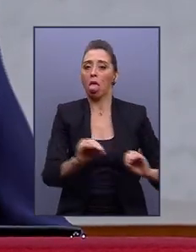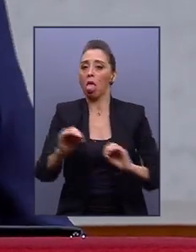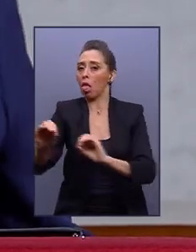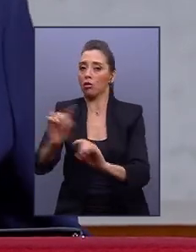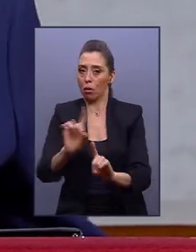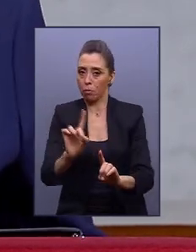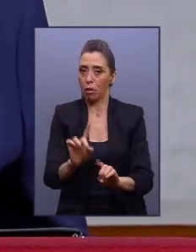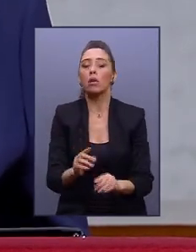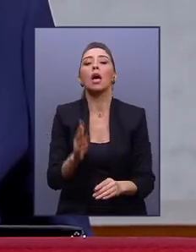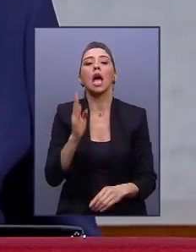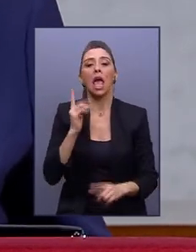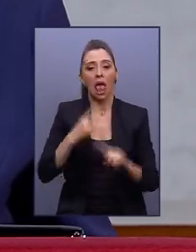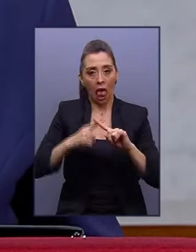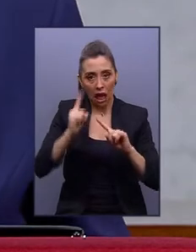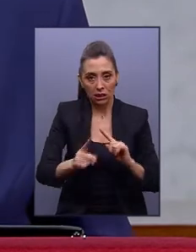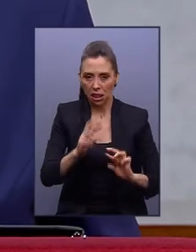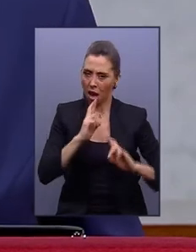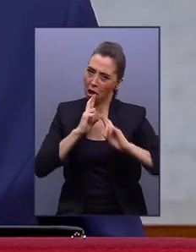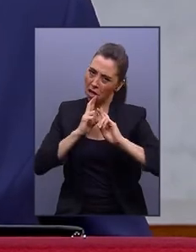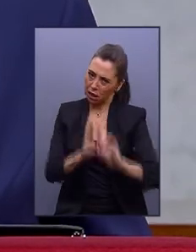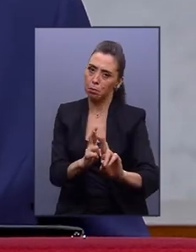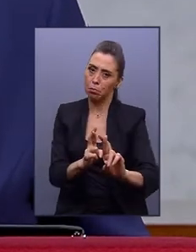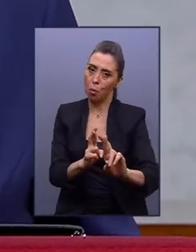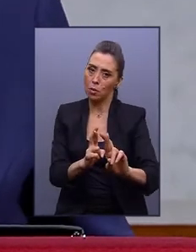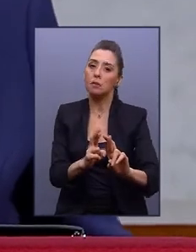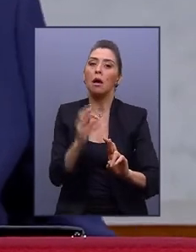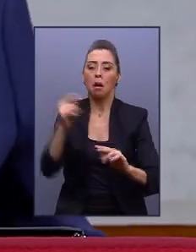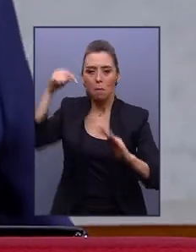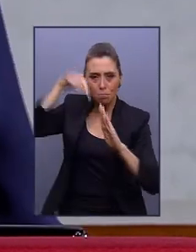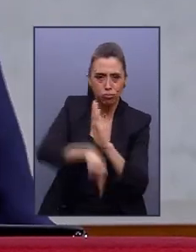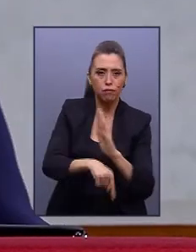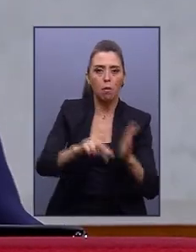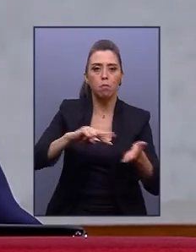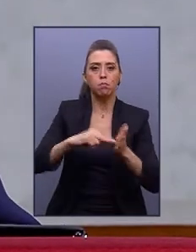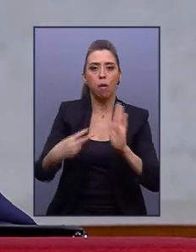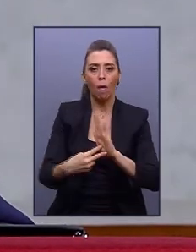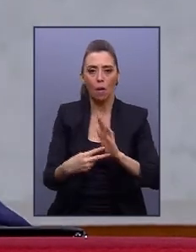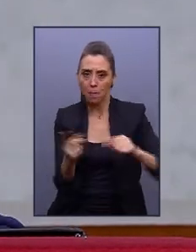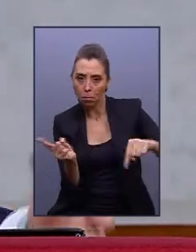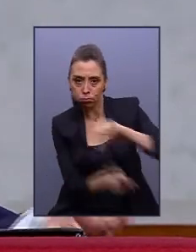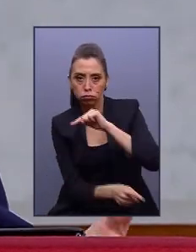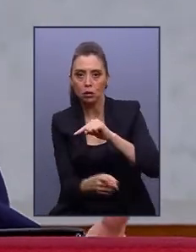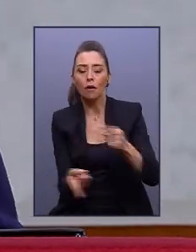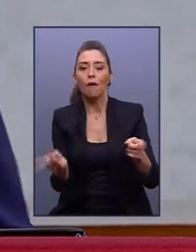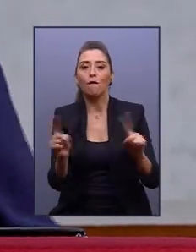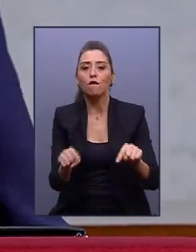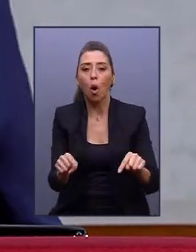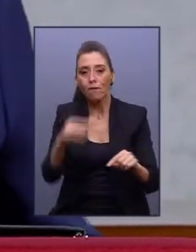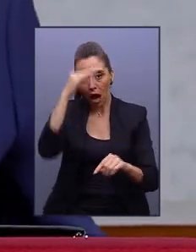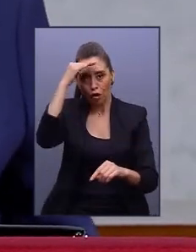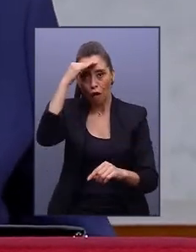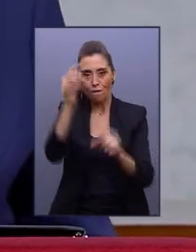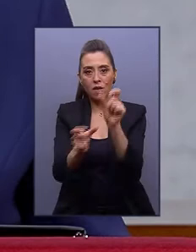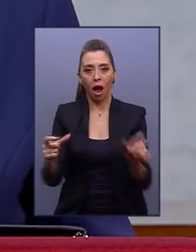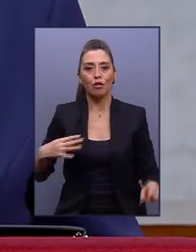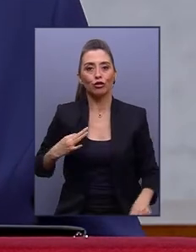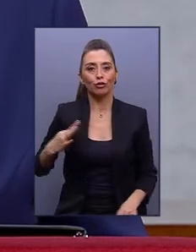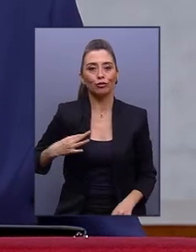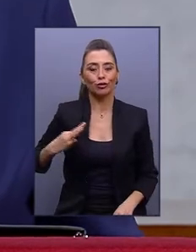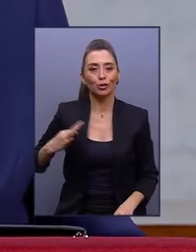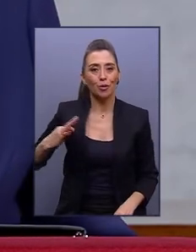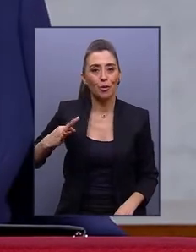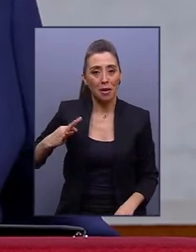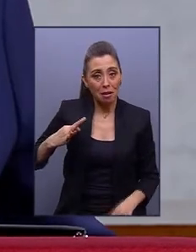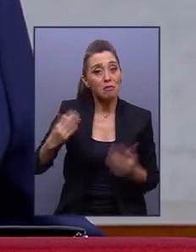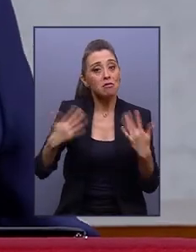medias. Exige respuestas contundentes que vayan a la raíz de los problemas, que nos permitan reconquistar la confianza de la ciudadanía. Y